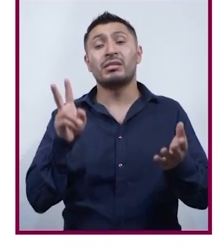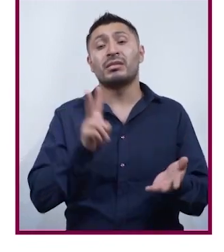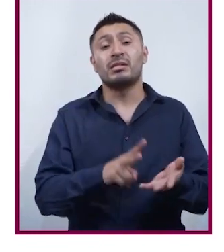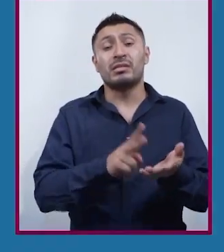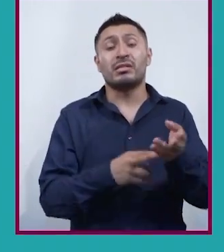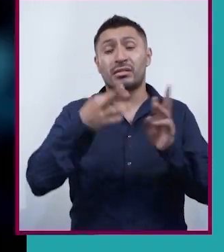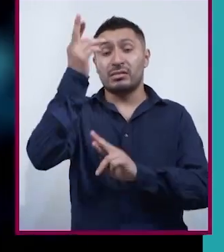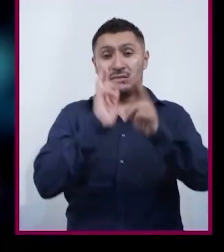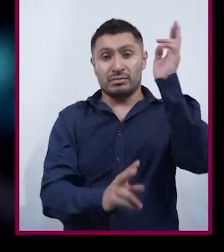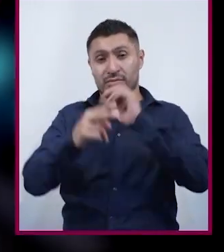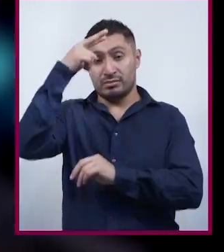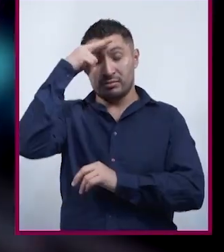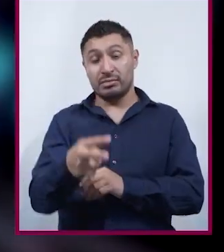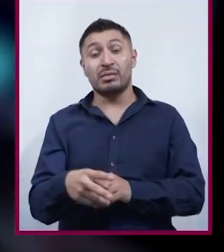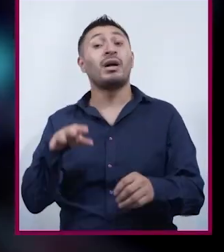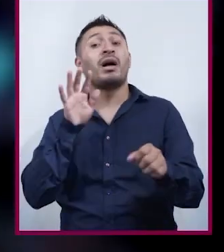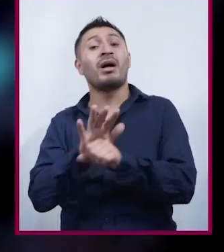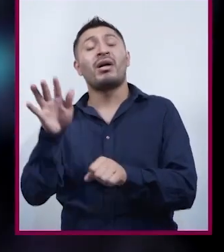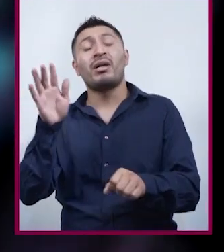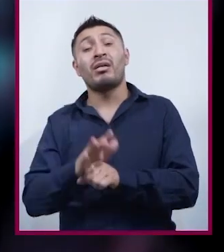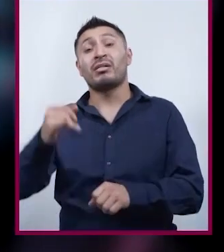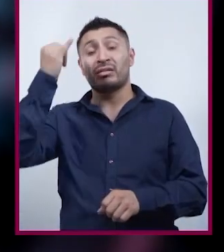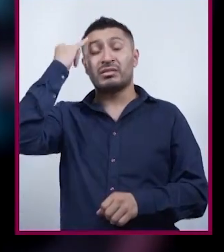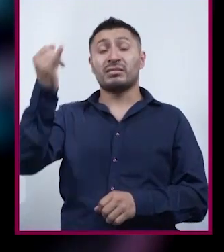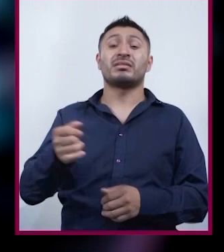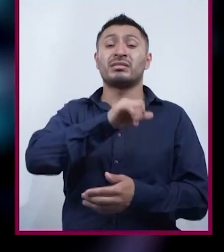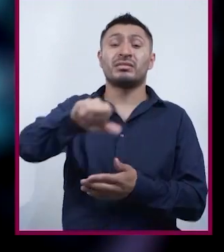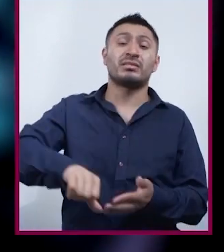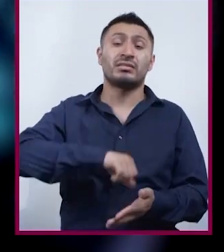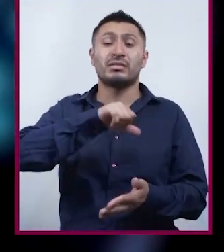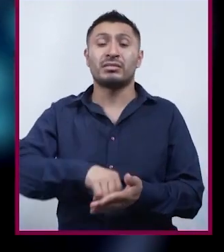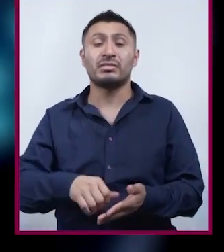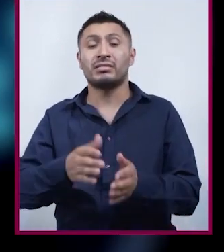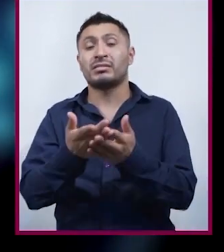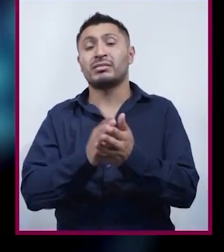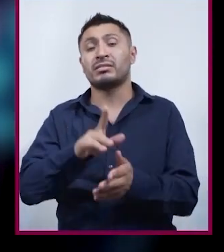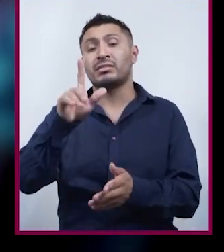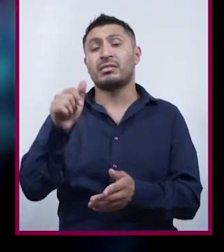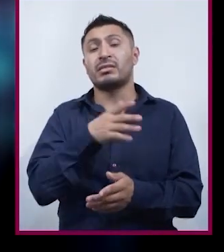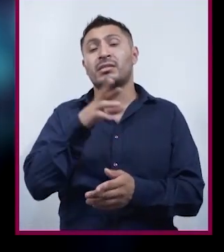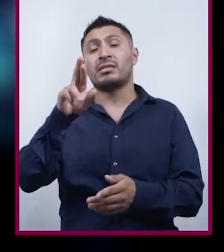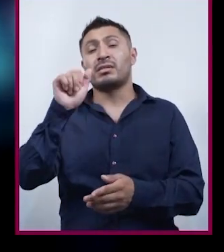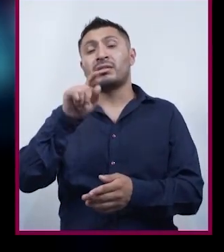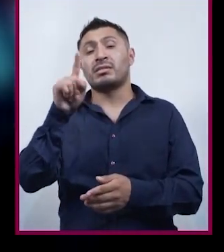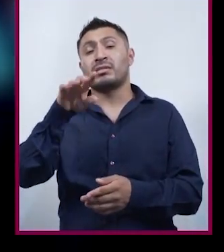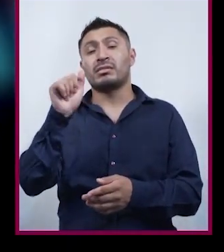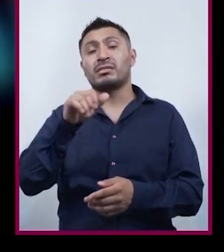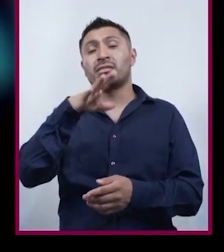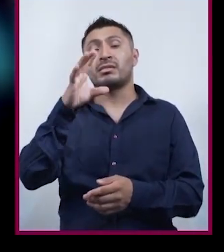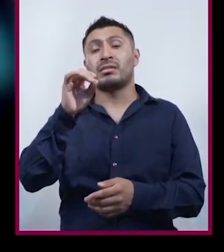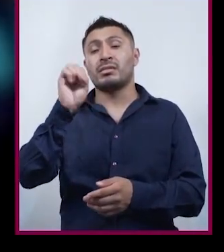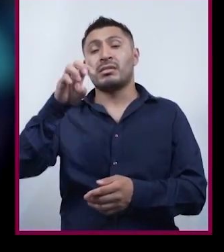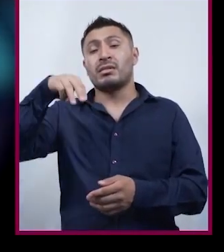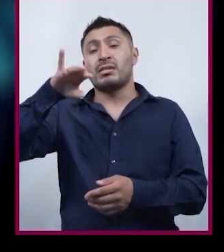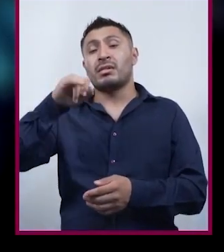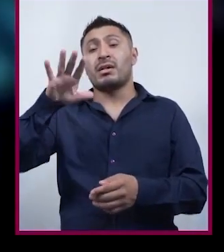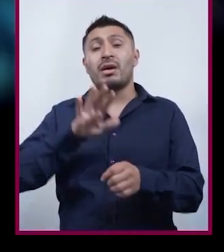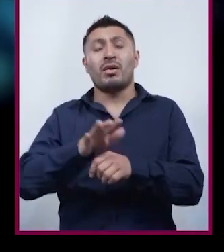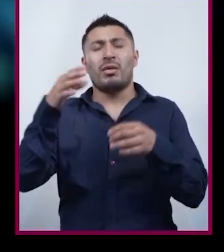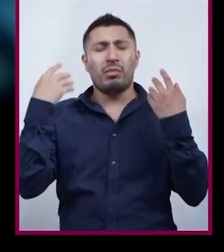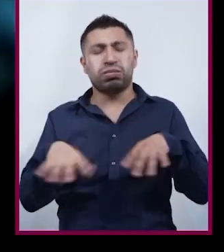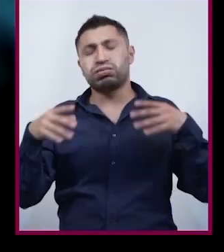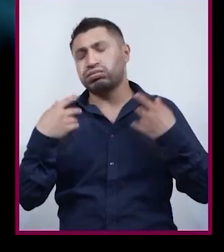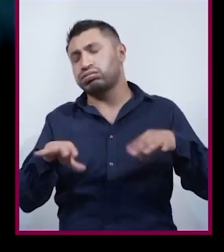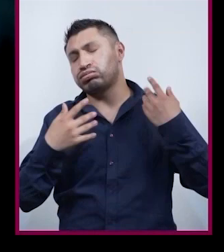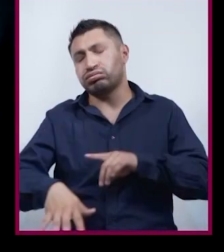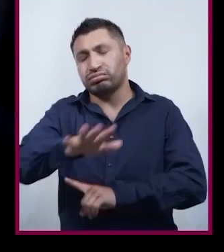Revolución Mexicana. ¿Cuáles son los postulados centrales del libro La raza cósmica y cuál fue su repercusión